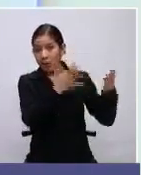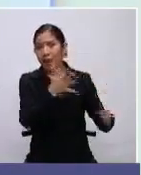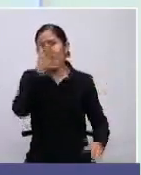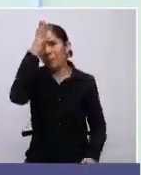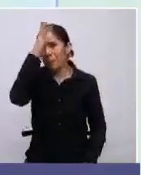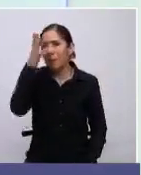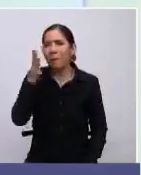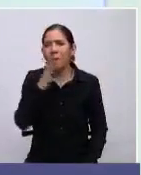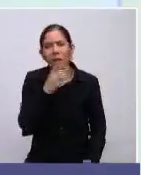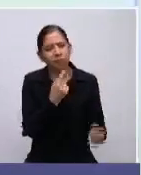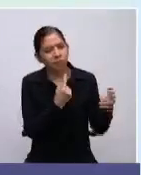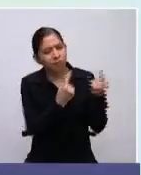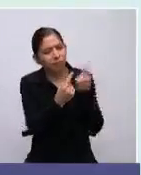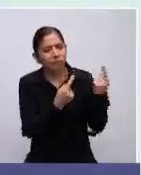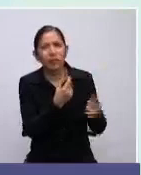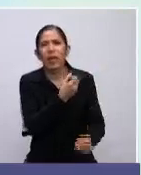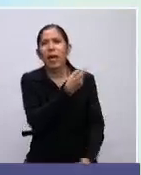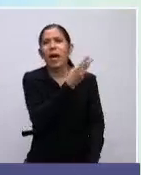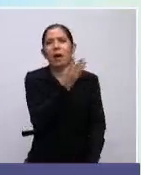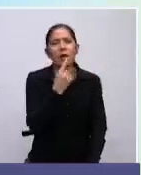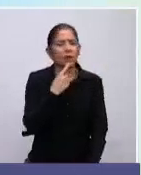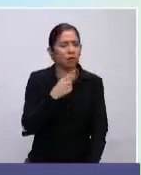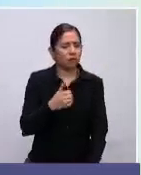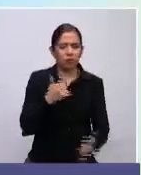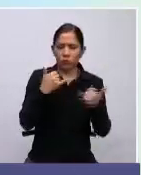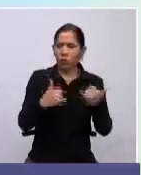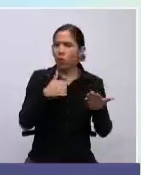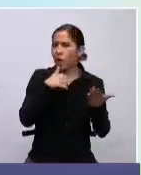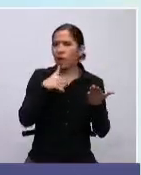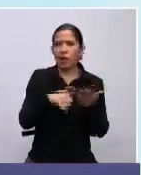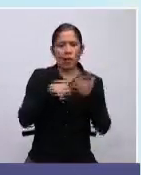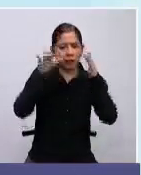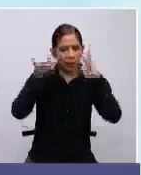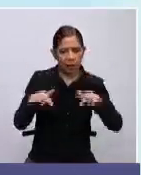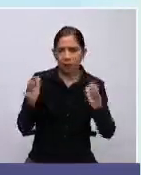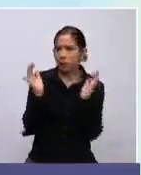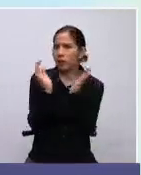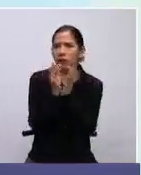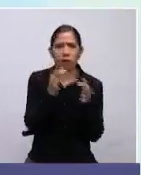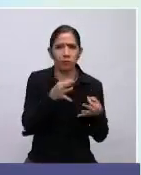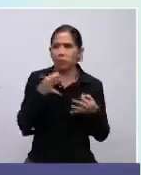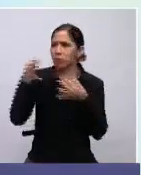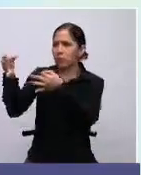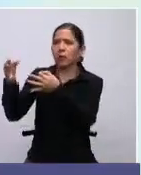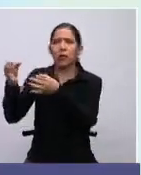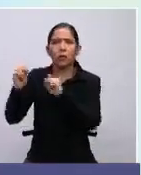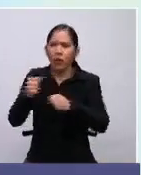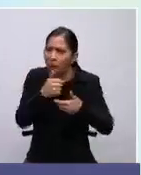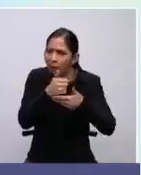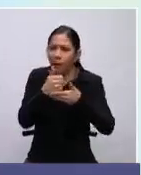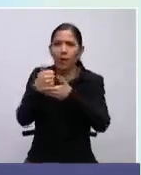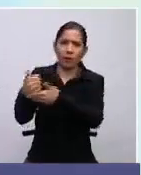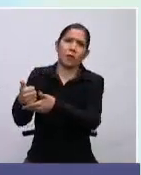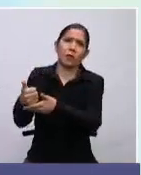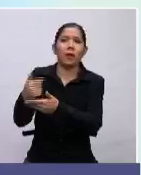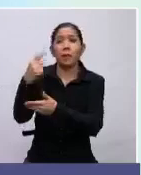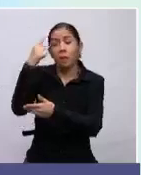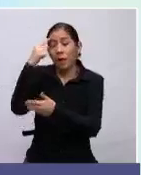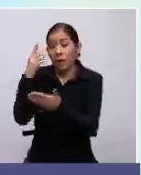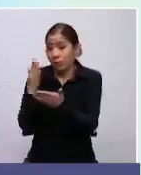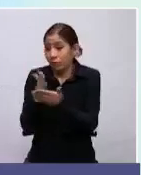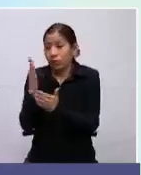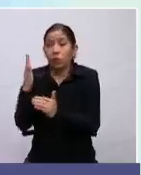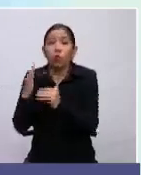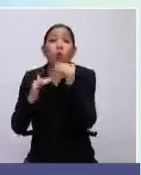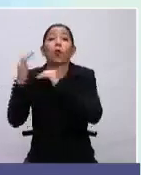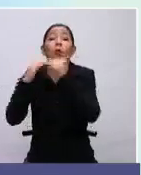nos indicaban que hoy van a hacer una carta al defensor del pueblo para que puedan de alguna manera ayudarles también y poder viabilizar la